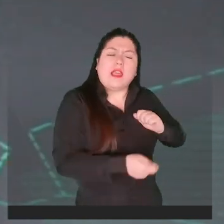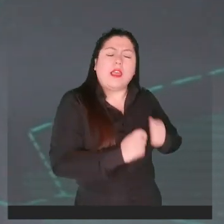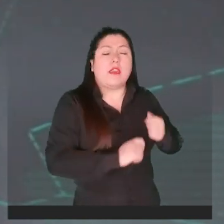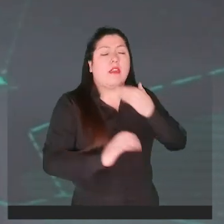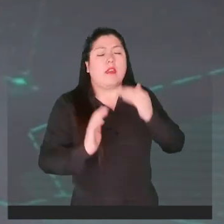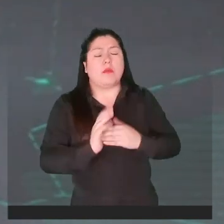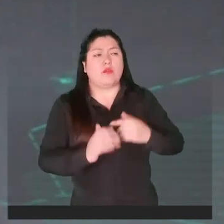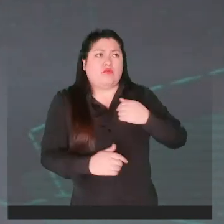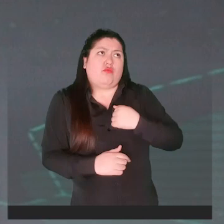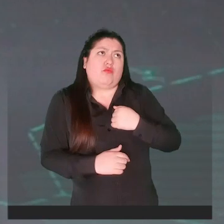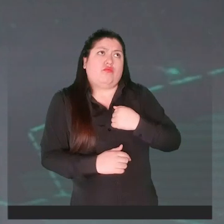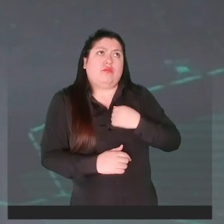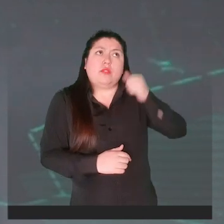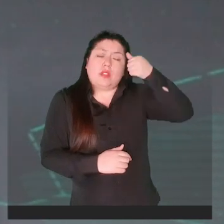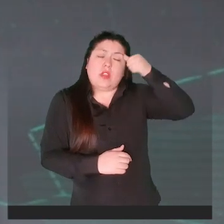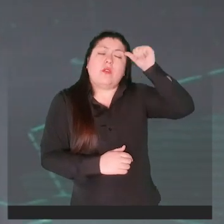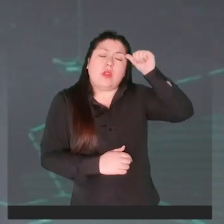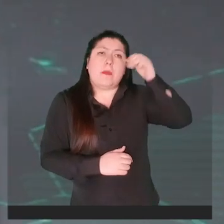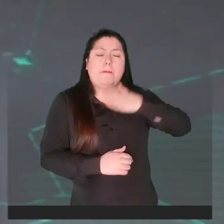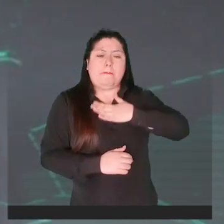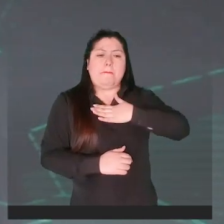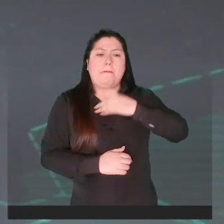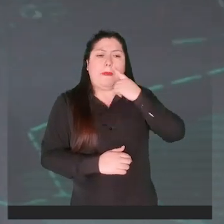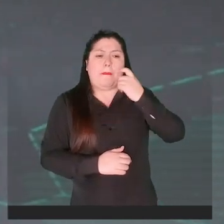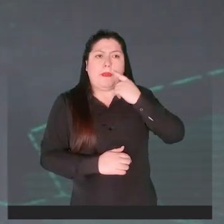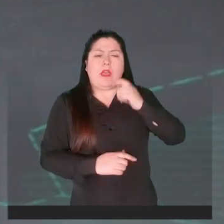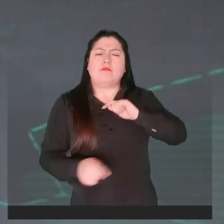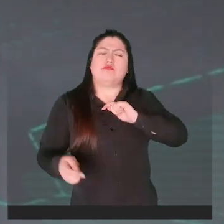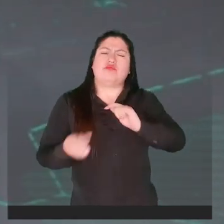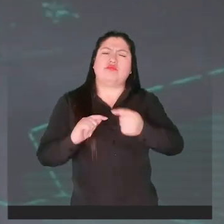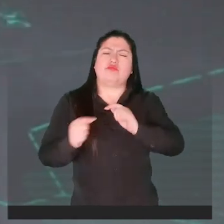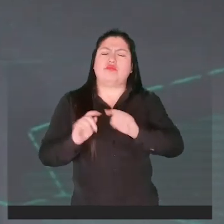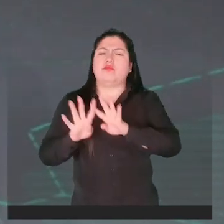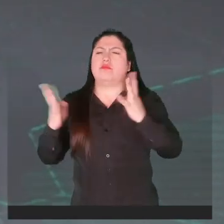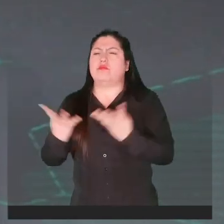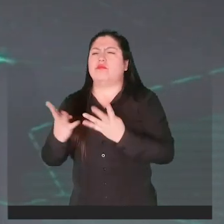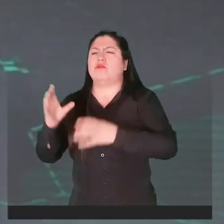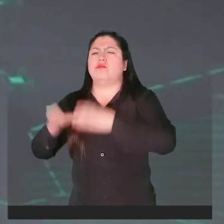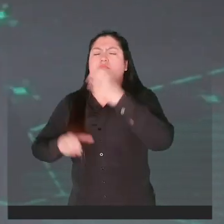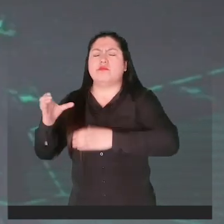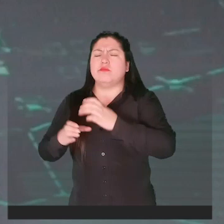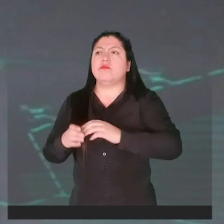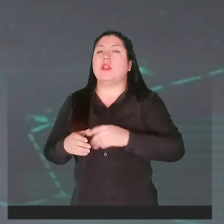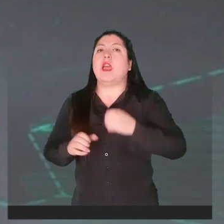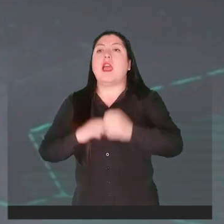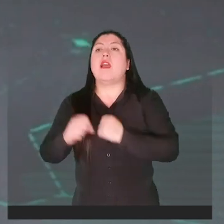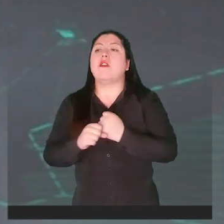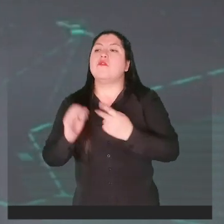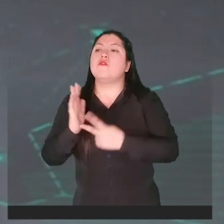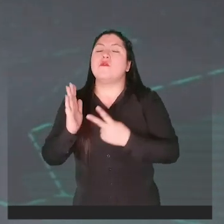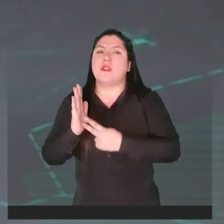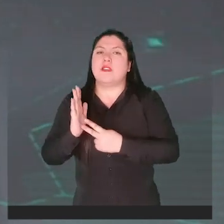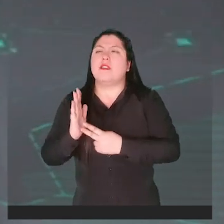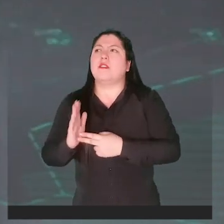recuerdo que mi padre, doctor Alex, estuvo en un debate en el Congreso de la República en el año 2000 y